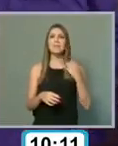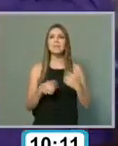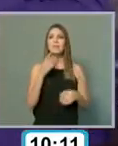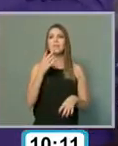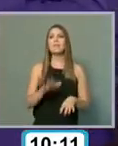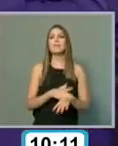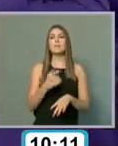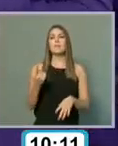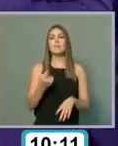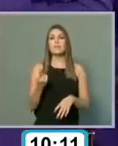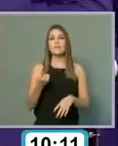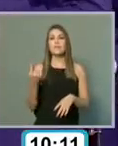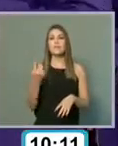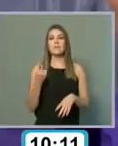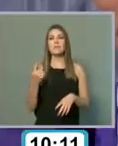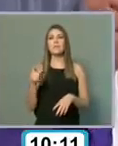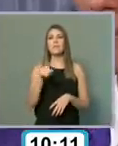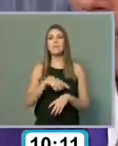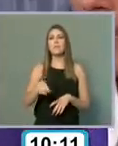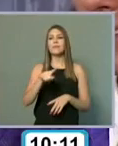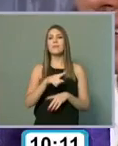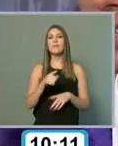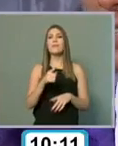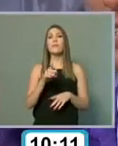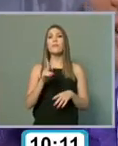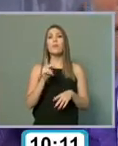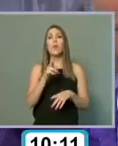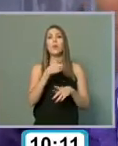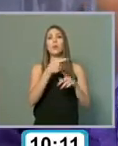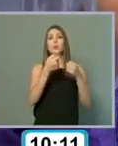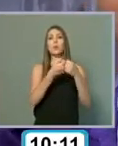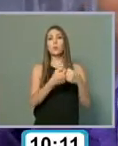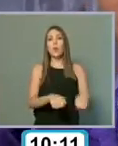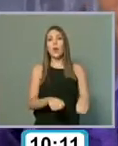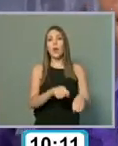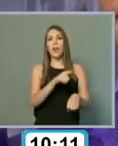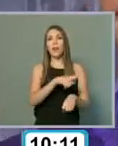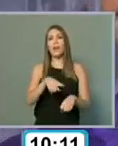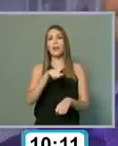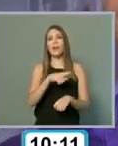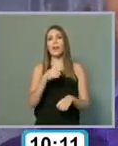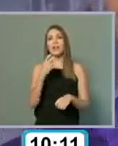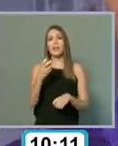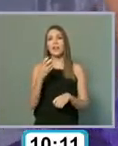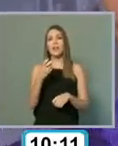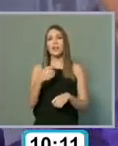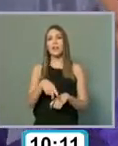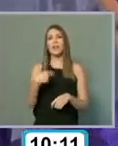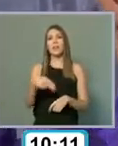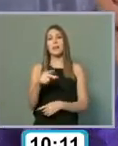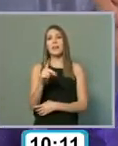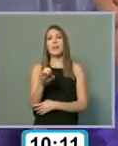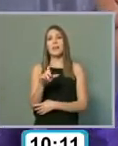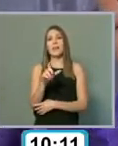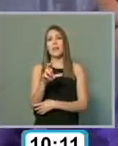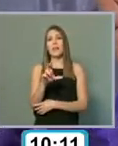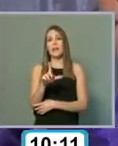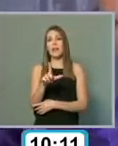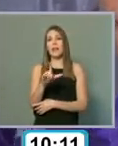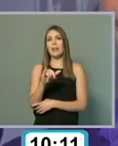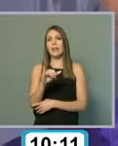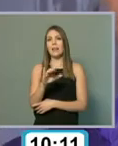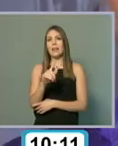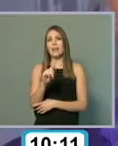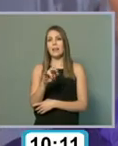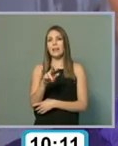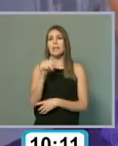dice mi compañero, se lo debemos todo a las suegras porque por ellas es que se llama Banda Delictiva. Siempre